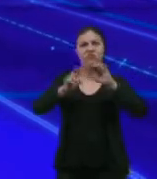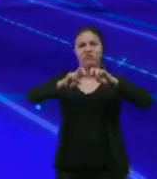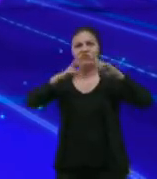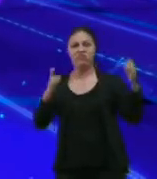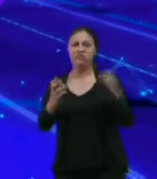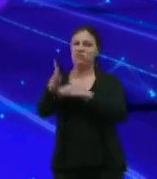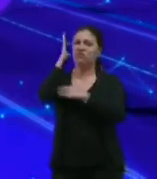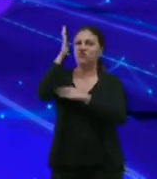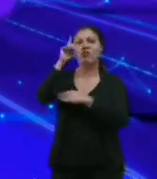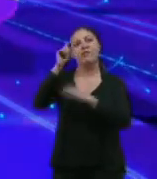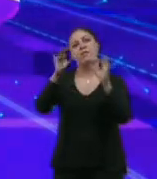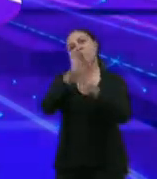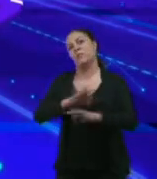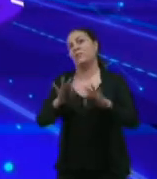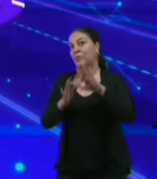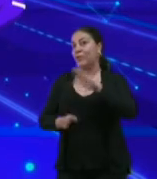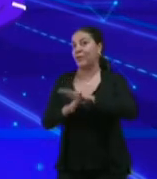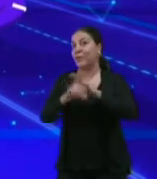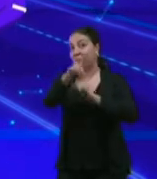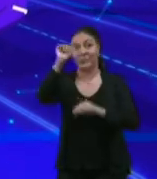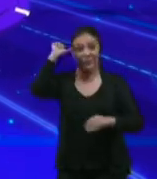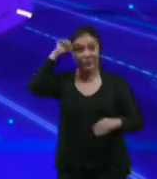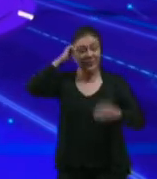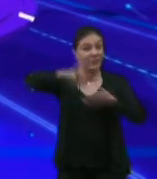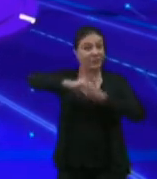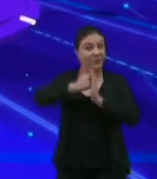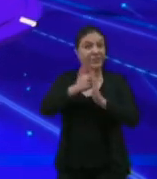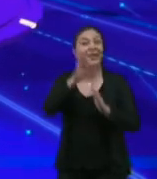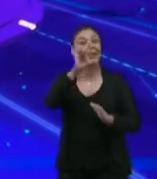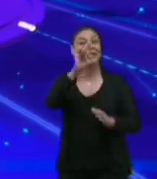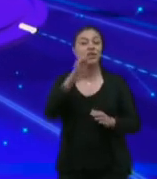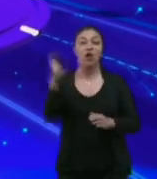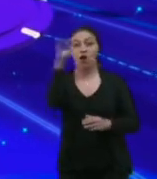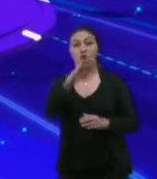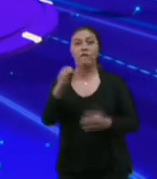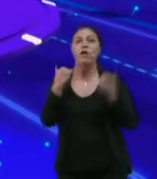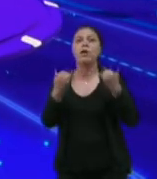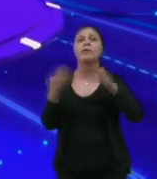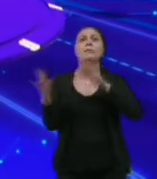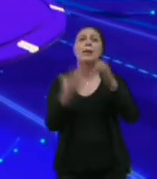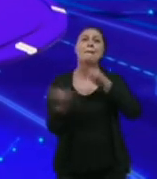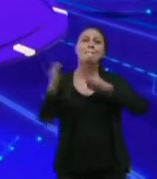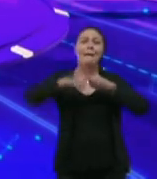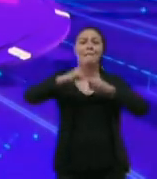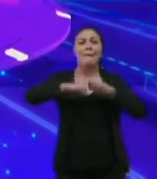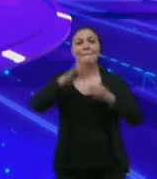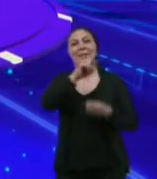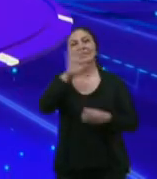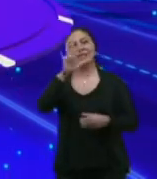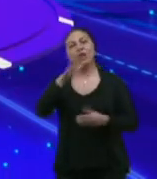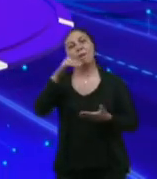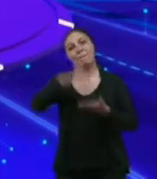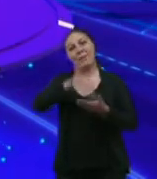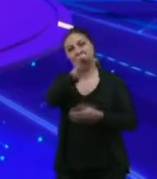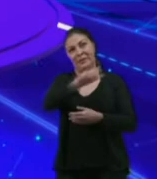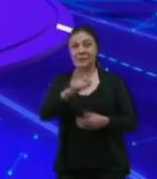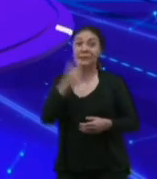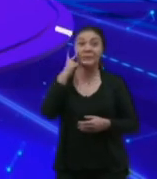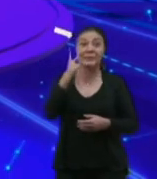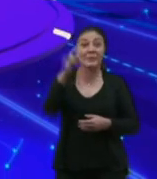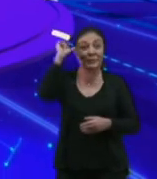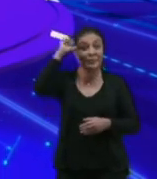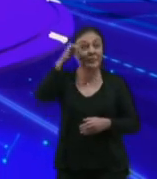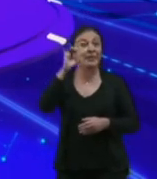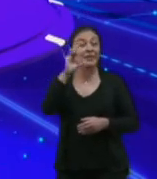los contenidos entonces por favor tenemos 25 mil personas inscritas los esperamos el 15 de